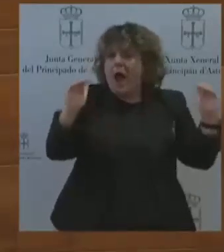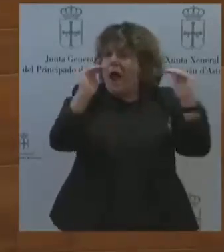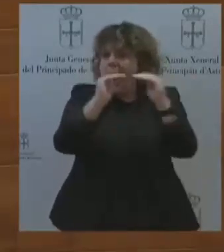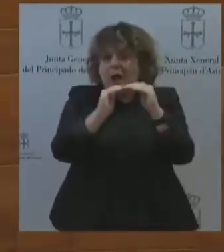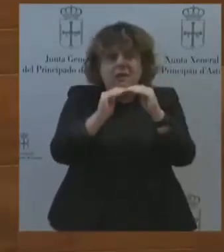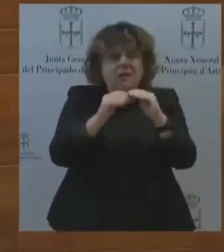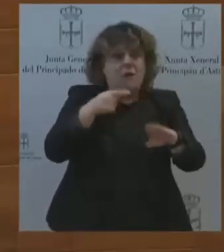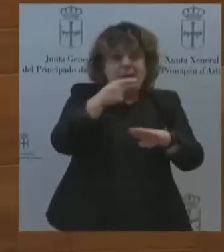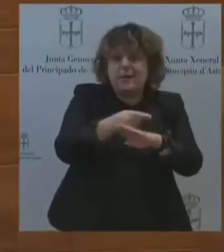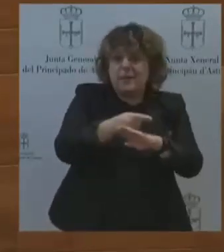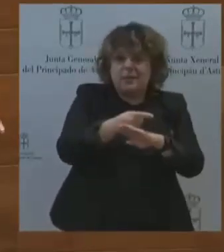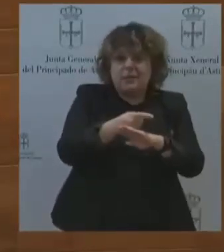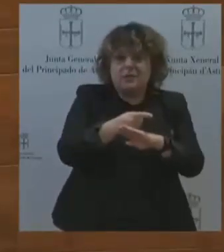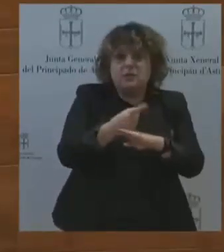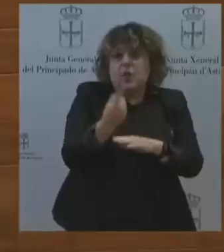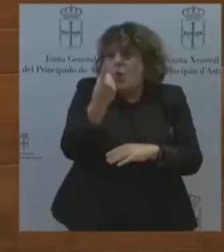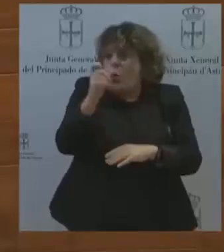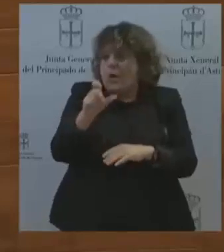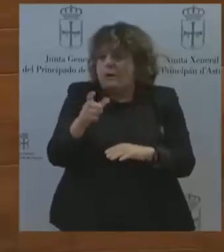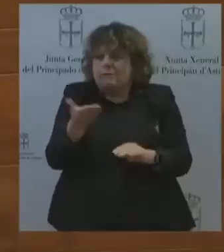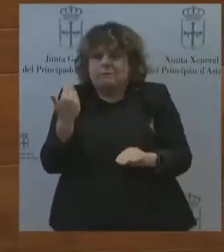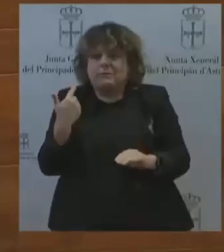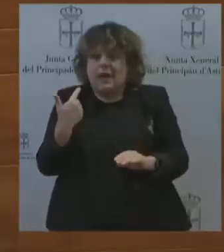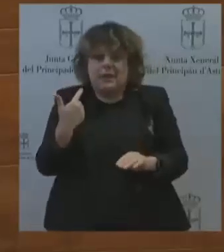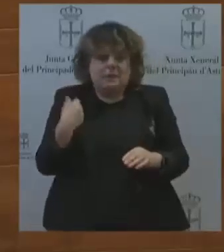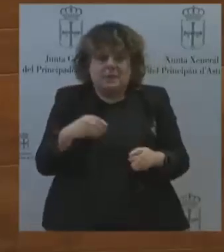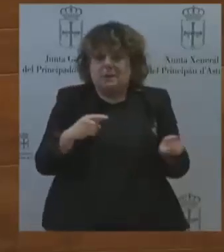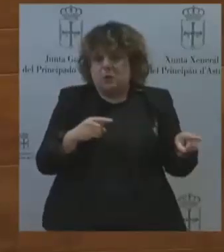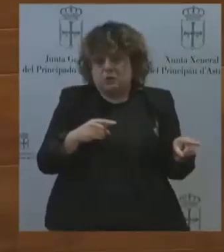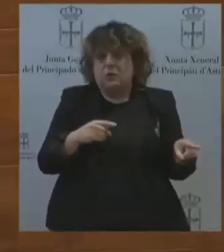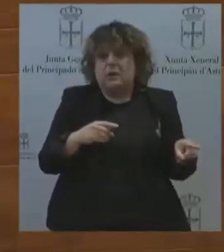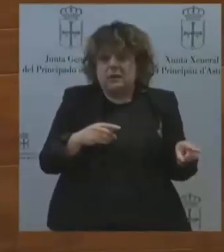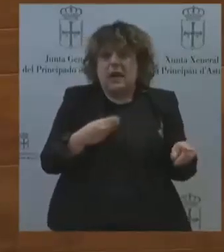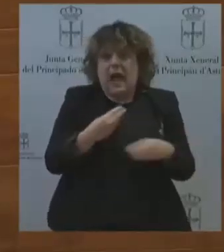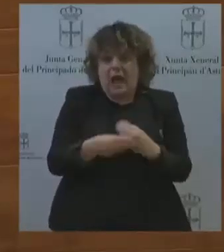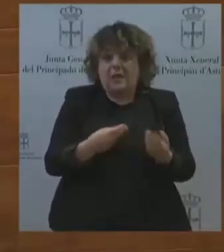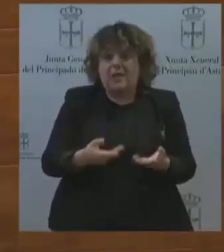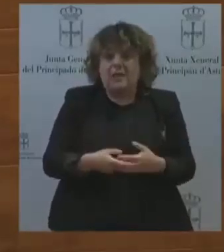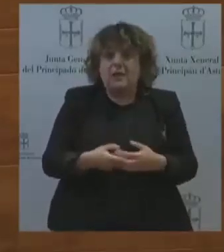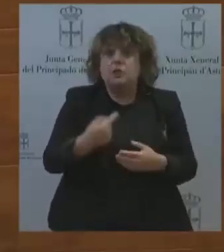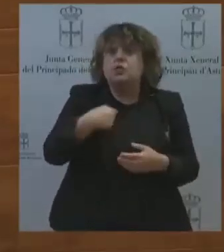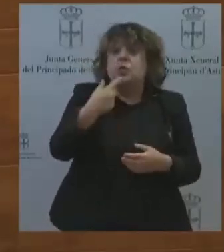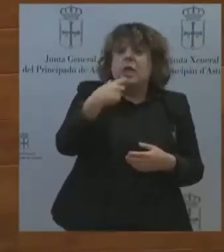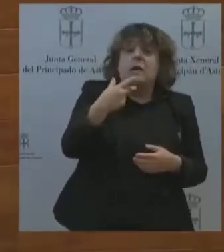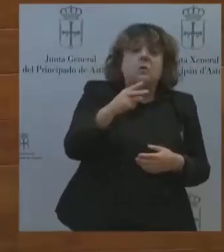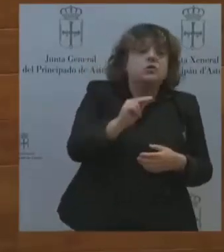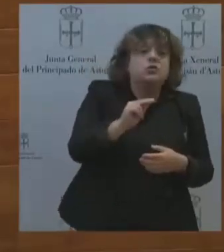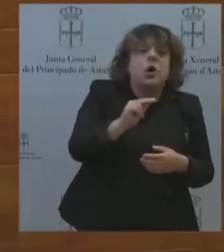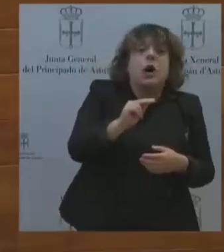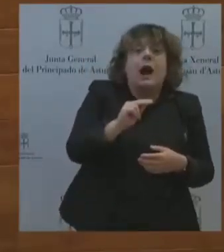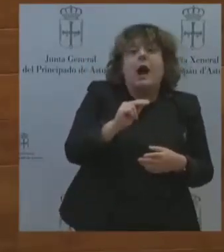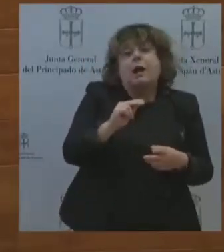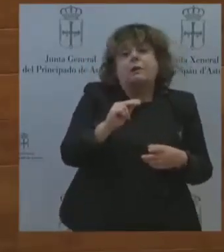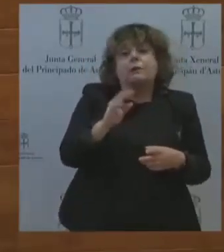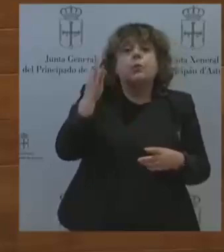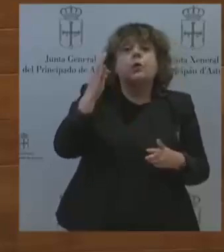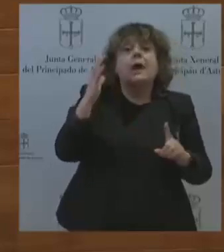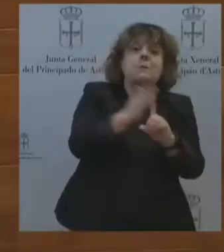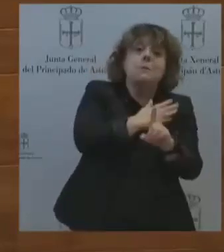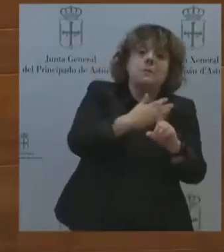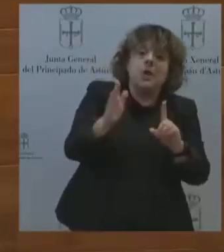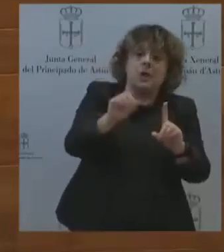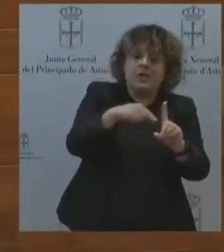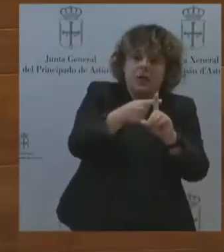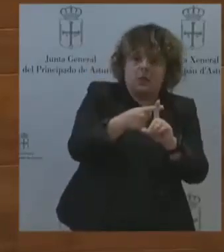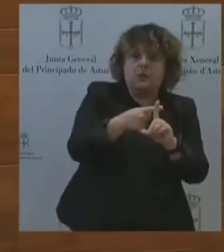nadie, como ustedes hacen. No negamos que exista la violencia sobre la mujer, hacia la mujer, pero también existe violencia hacia los